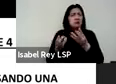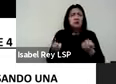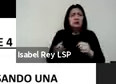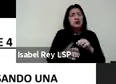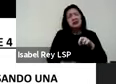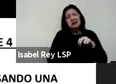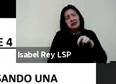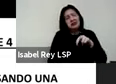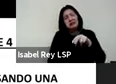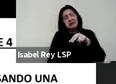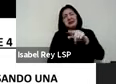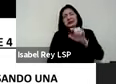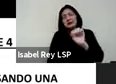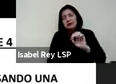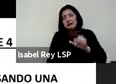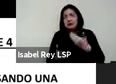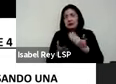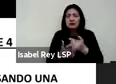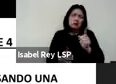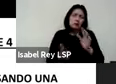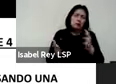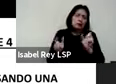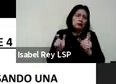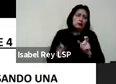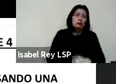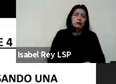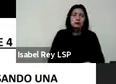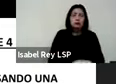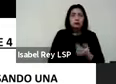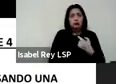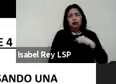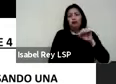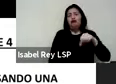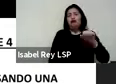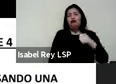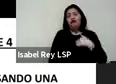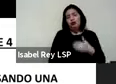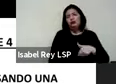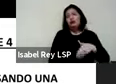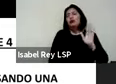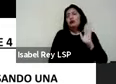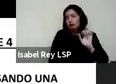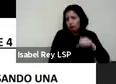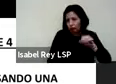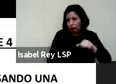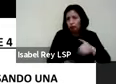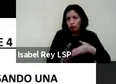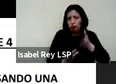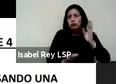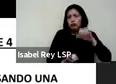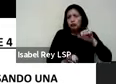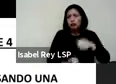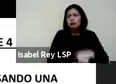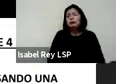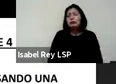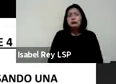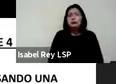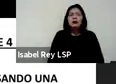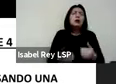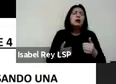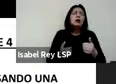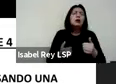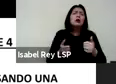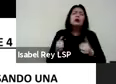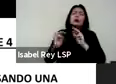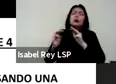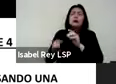poco para llegar, pero ahí no hay gente. Yo, por supuesto que voy a la playa. ¿A qué playa me quieres